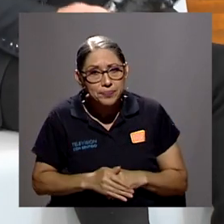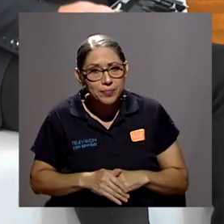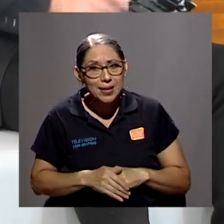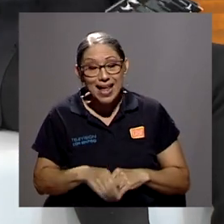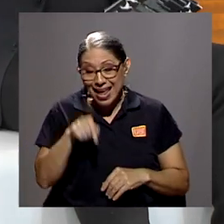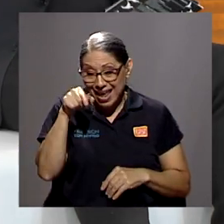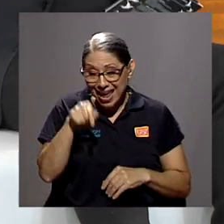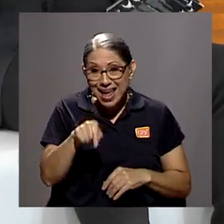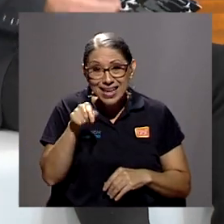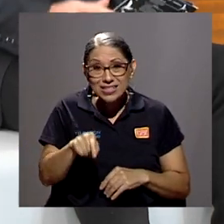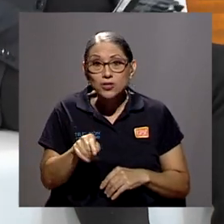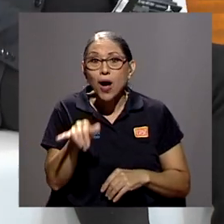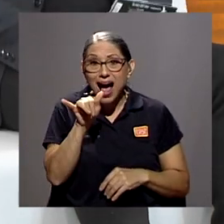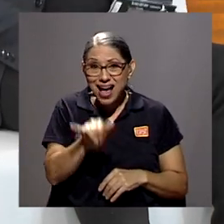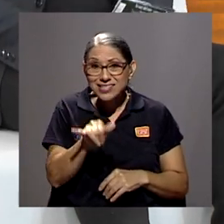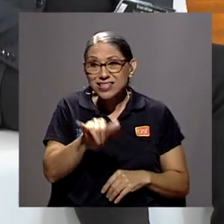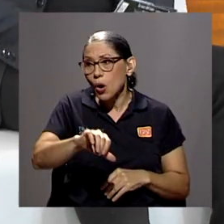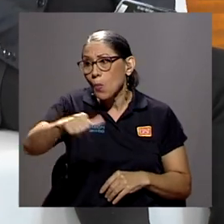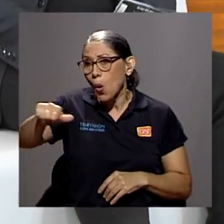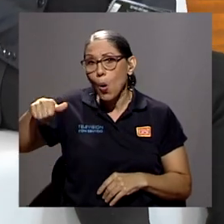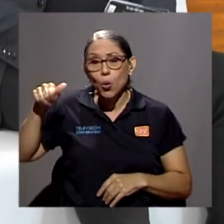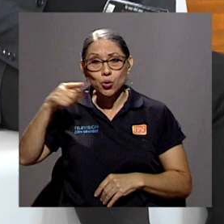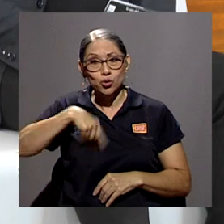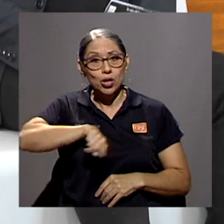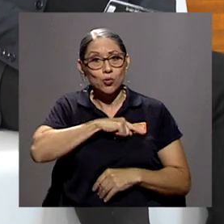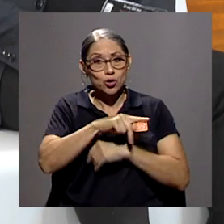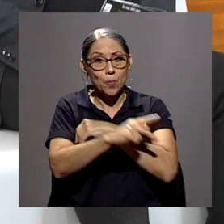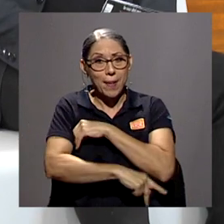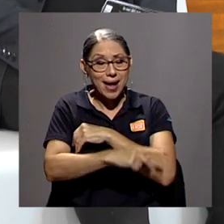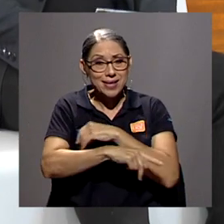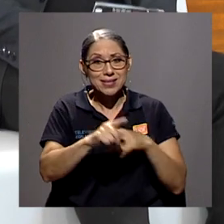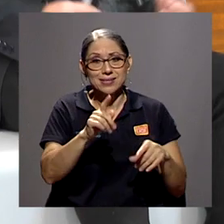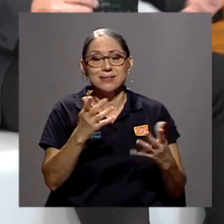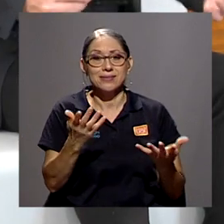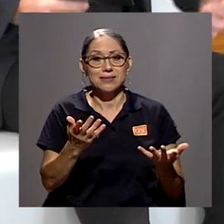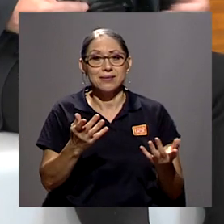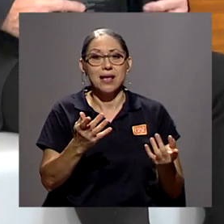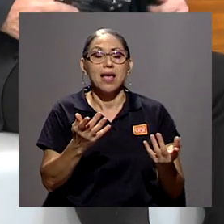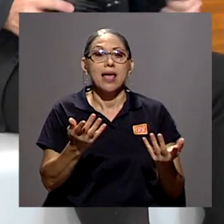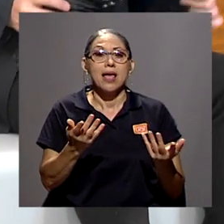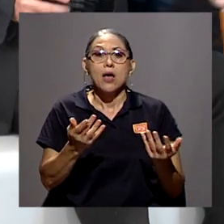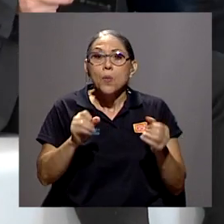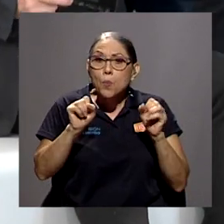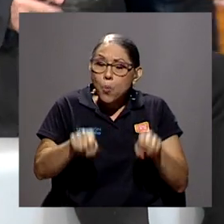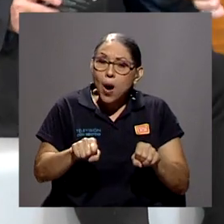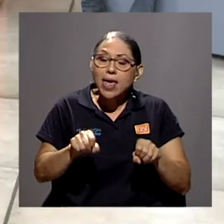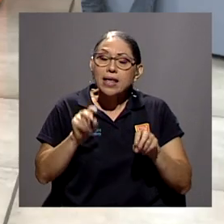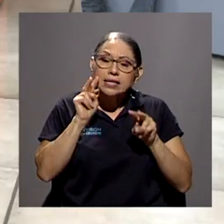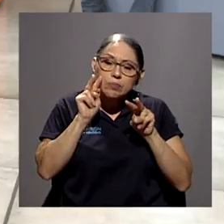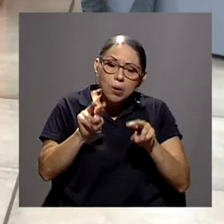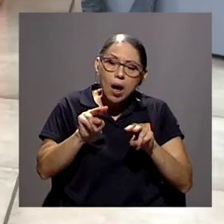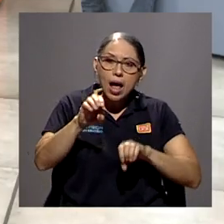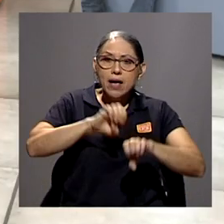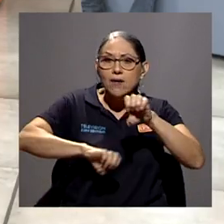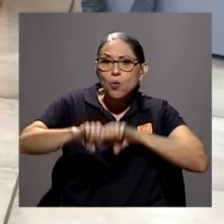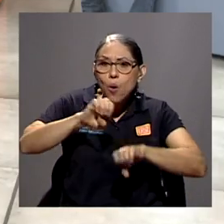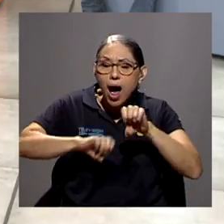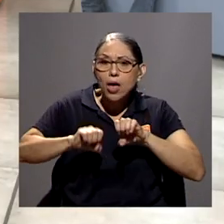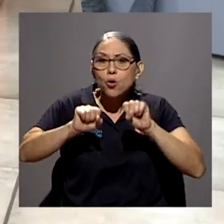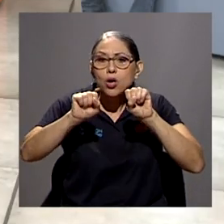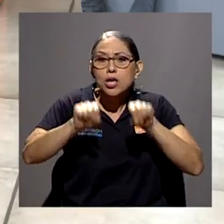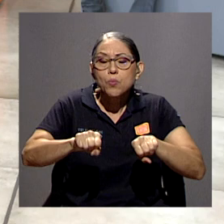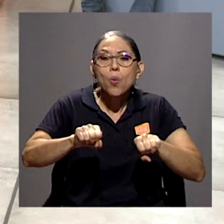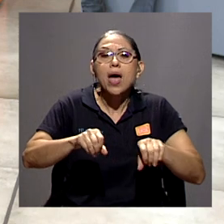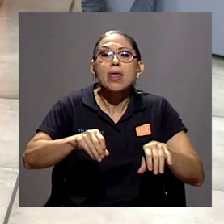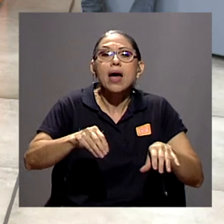este producto así como muchos otros que tienen nuestro país en diferentes áreas puede ser evaluado y consumido por